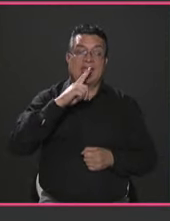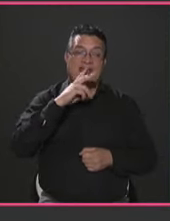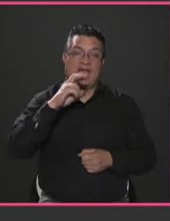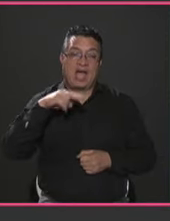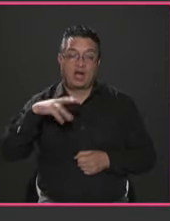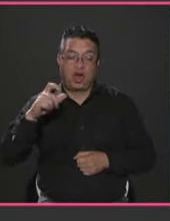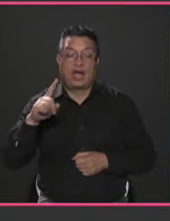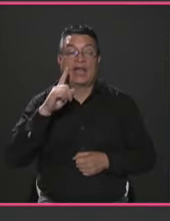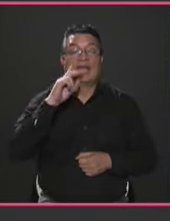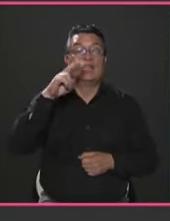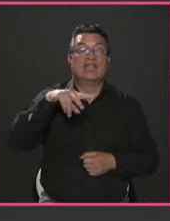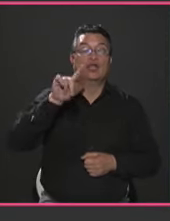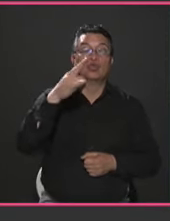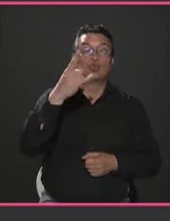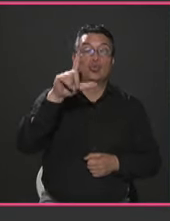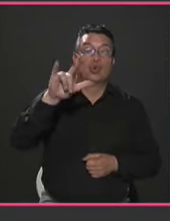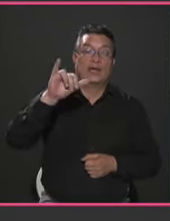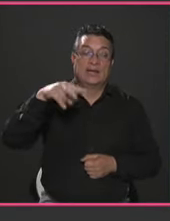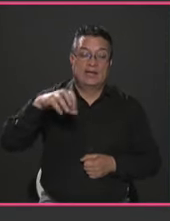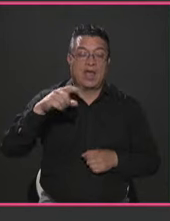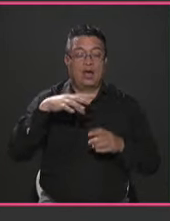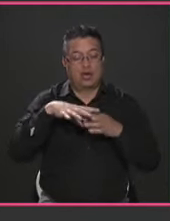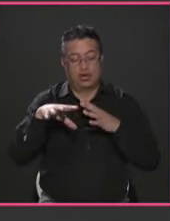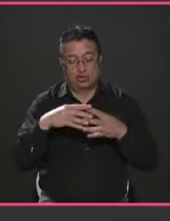insulina como productos